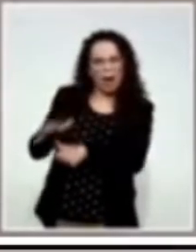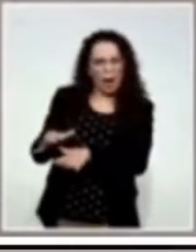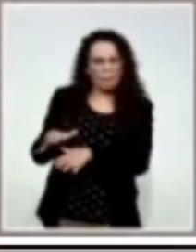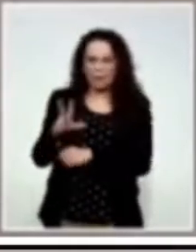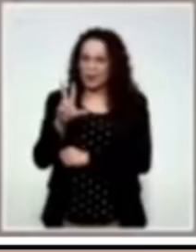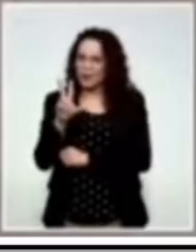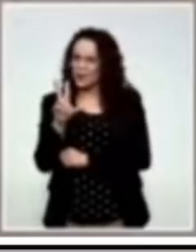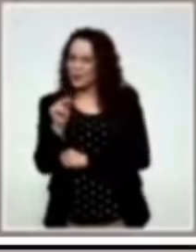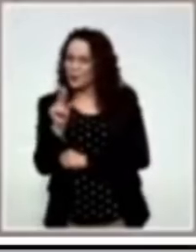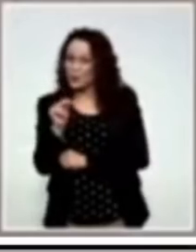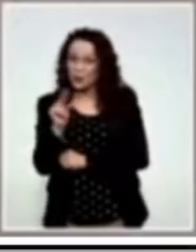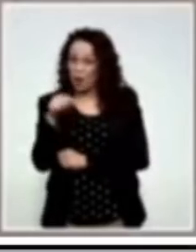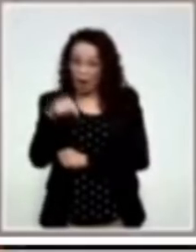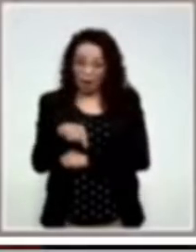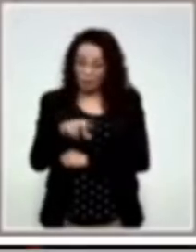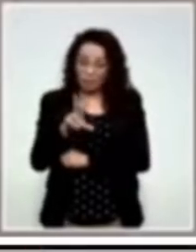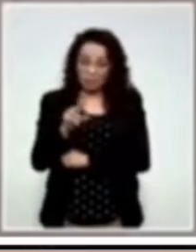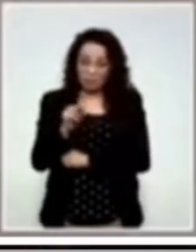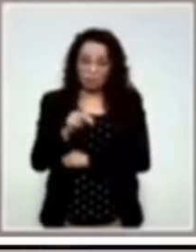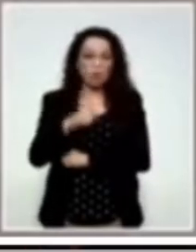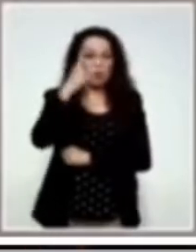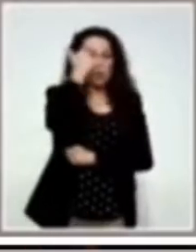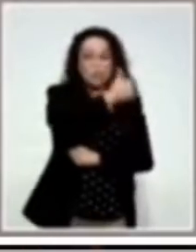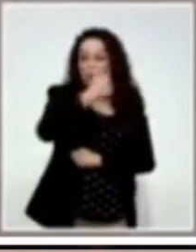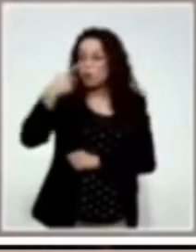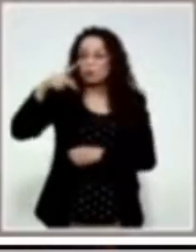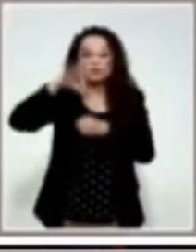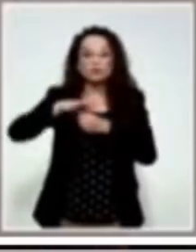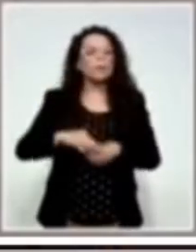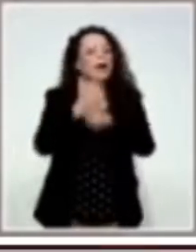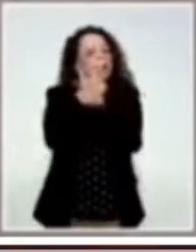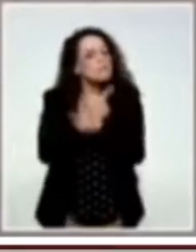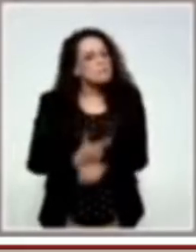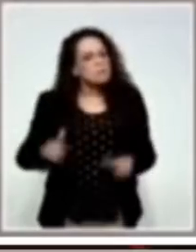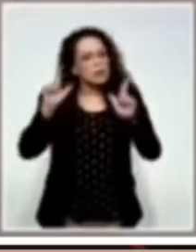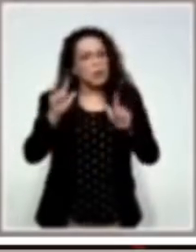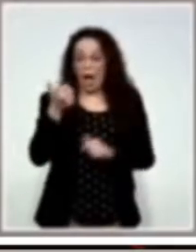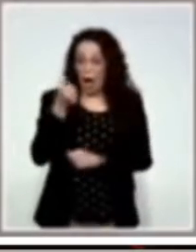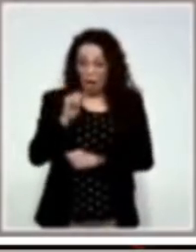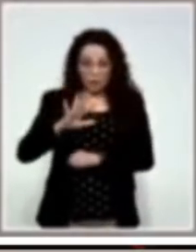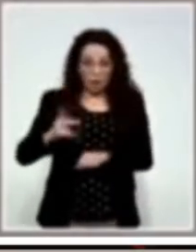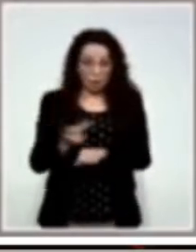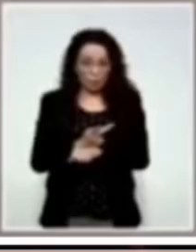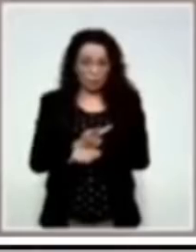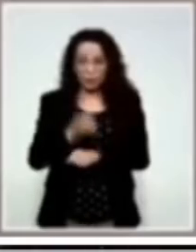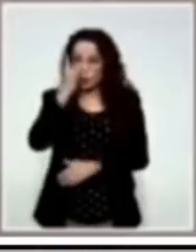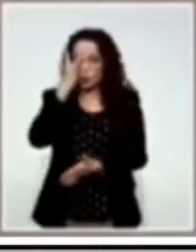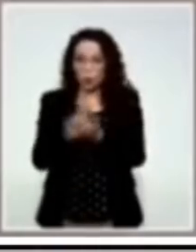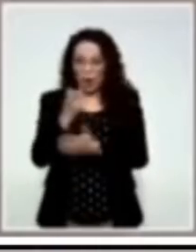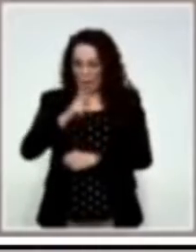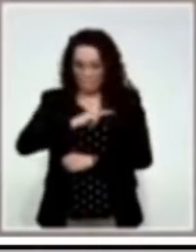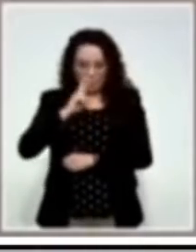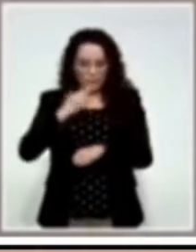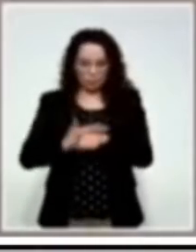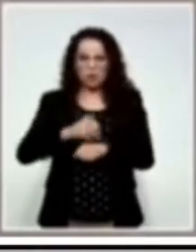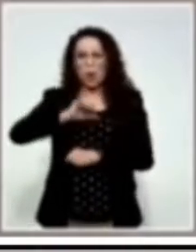los emite con absoluta libertad. Y así se hizo. Y eso es lo único que a mí me toca. Lo demás, todas